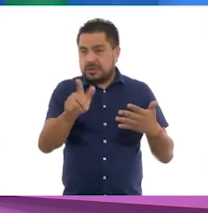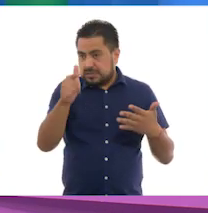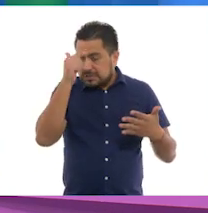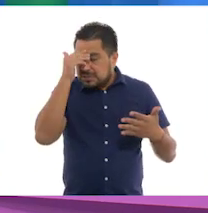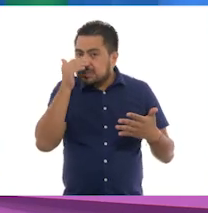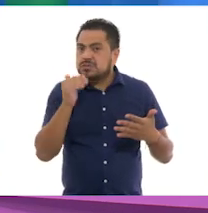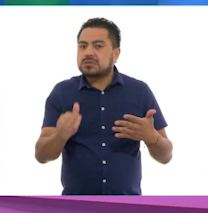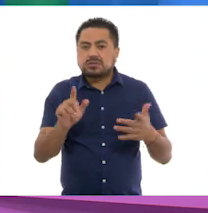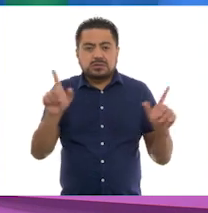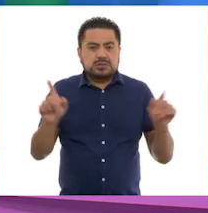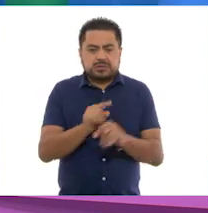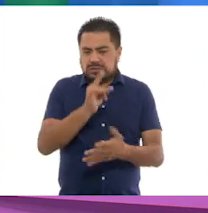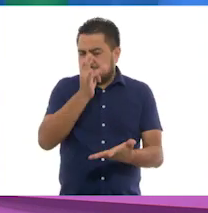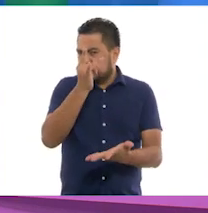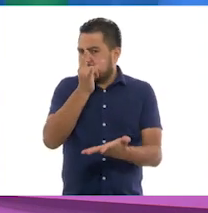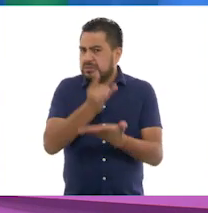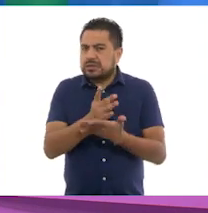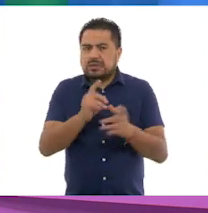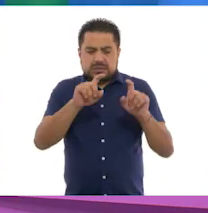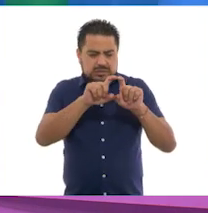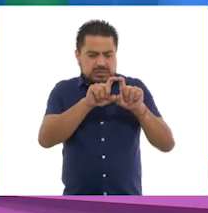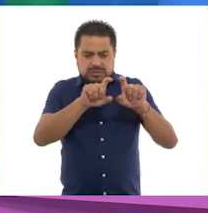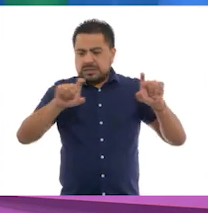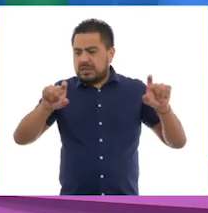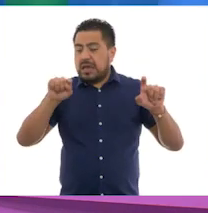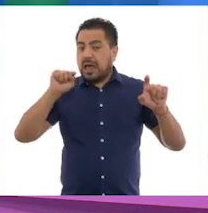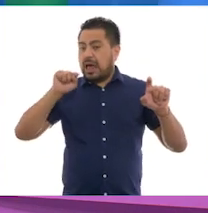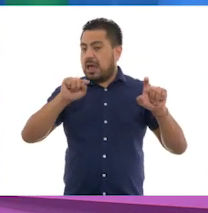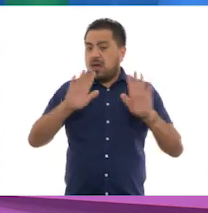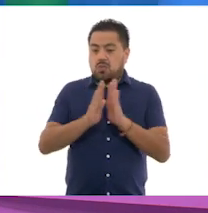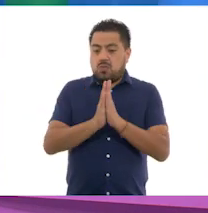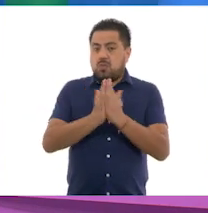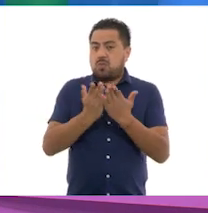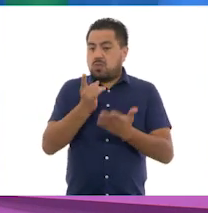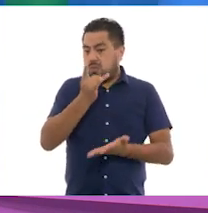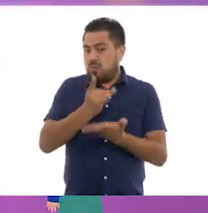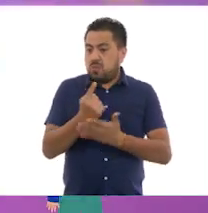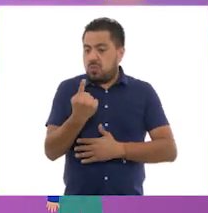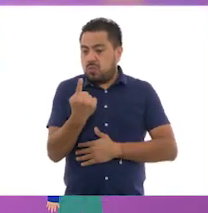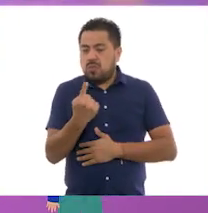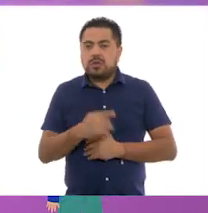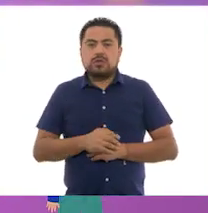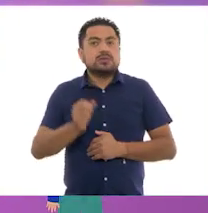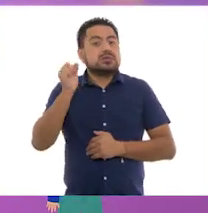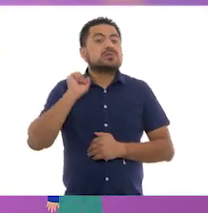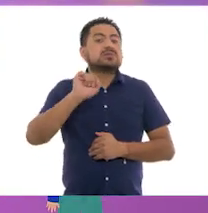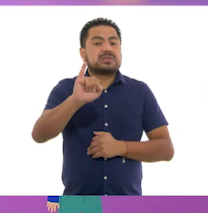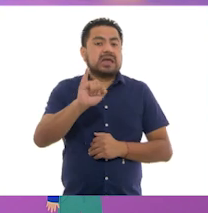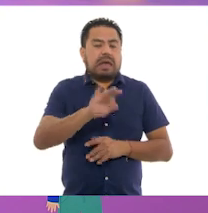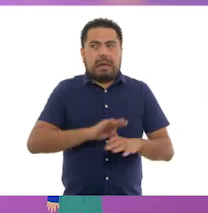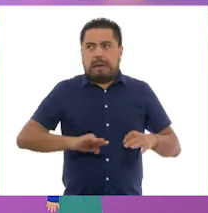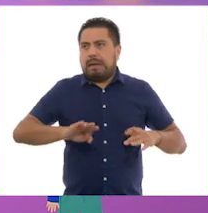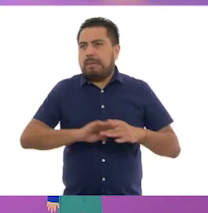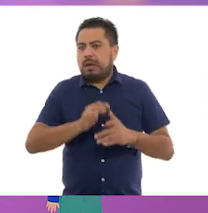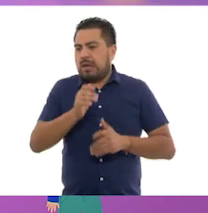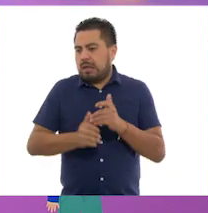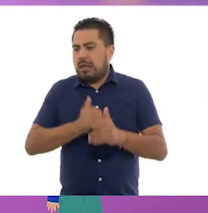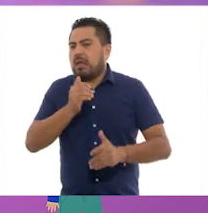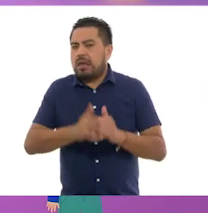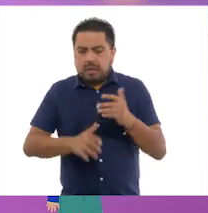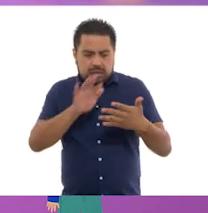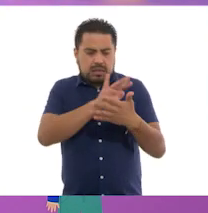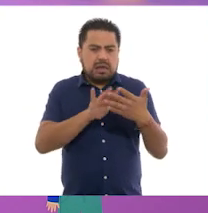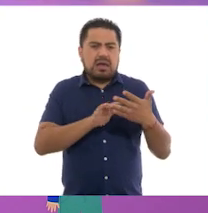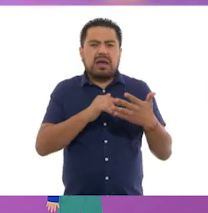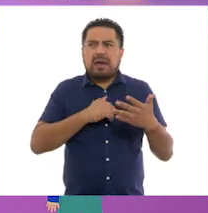que es solo un pequeño fragmento que forma parte de un libro, Raulito? Sí, y apenas terminé de leerla. Corrí